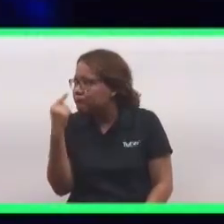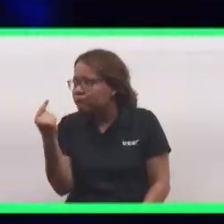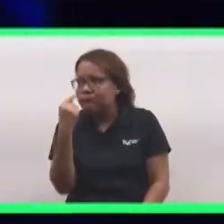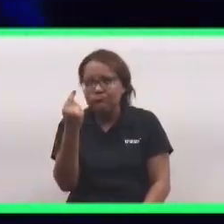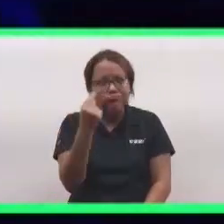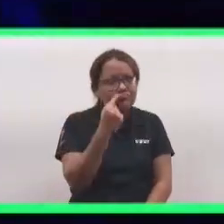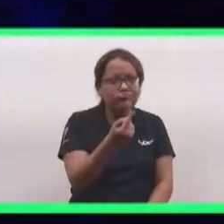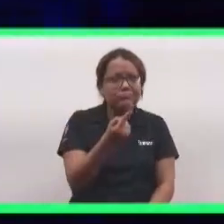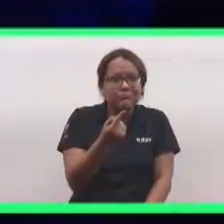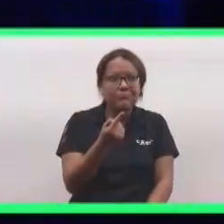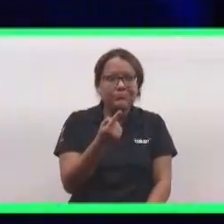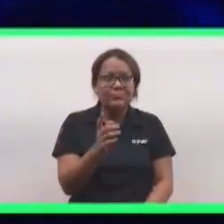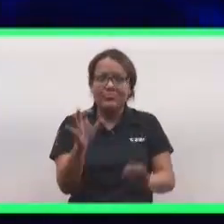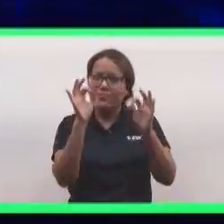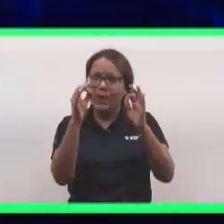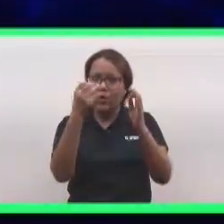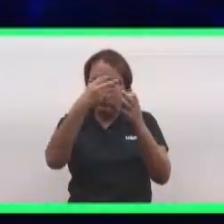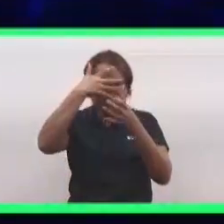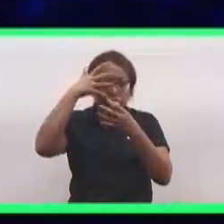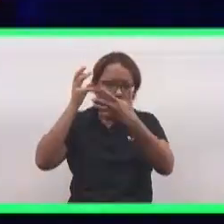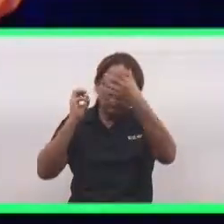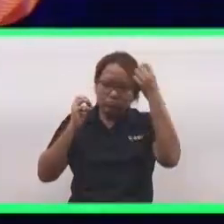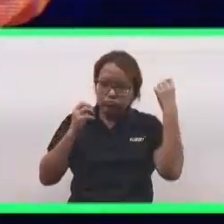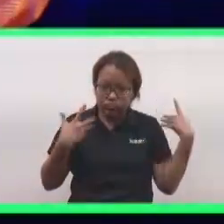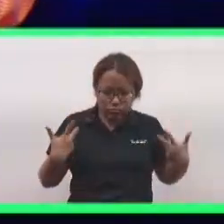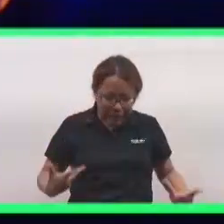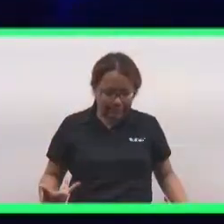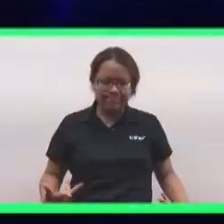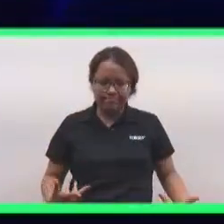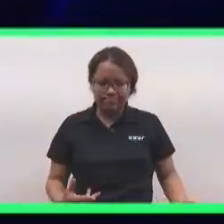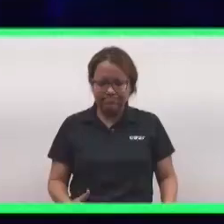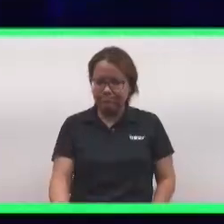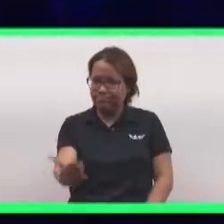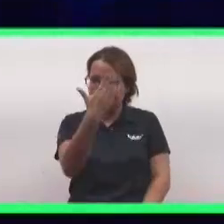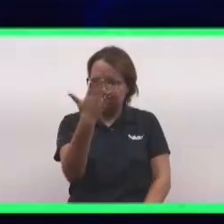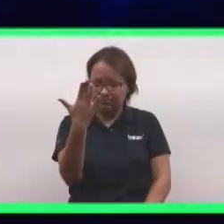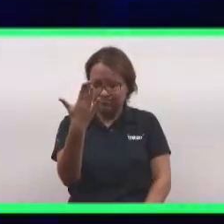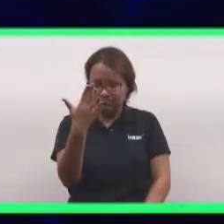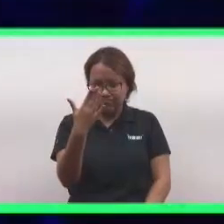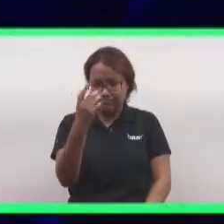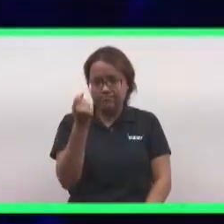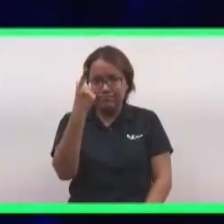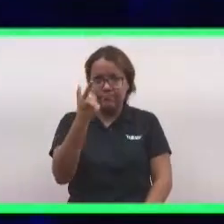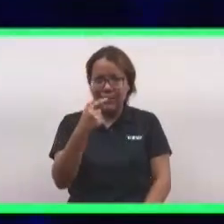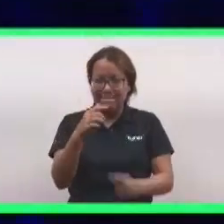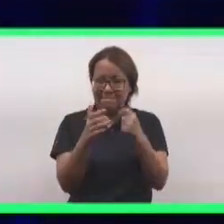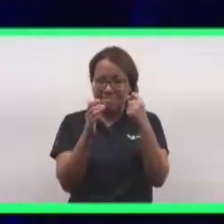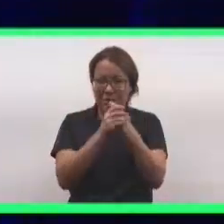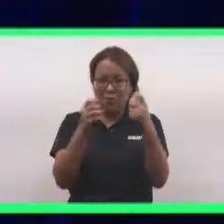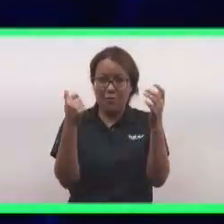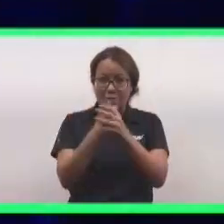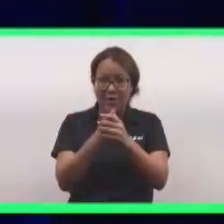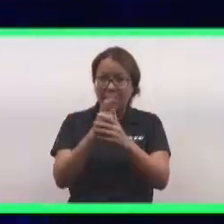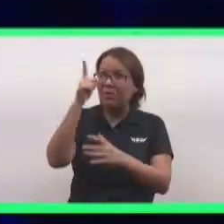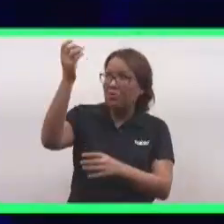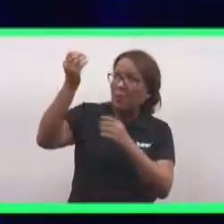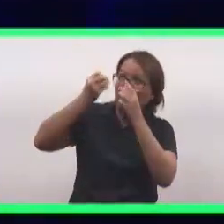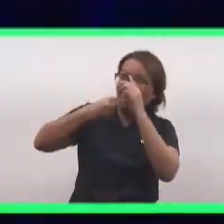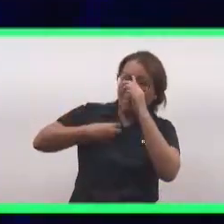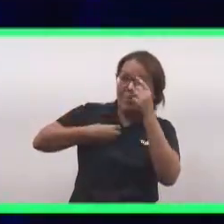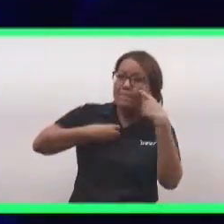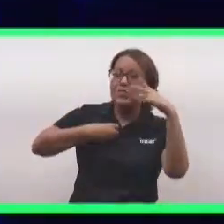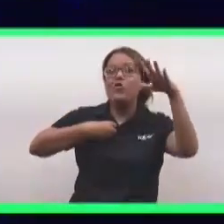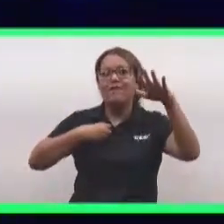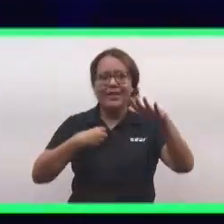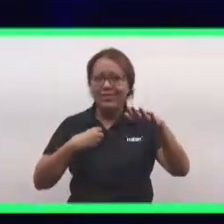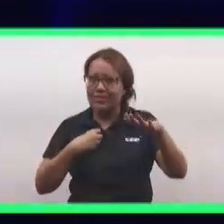¿Por qué no nos quitamos todas estas cositas y nos vemos de frente y nos damos cuenta que los problemas que estamos viviendo ahora no los mandó el Señor como una prueba?